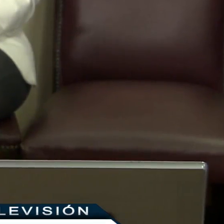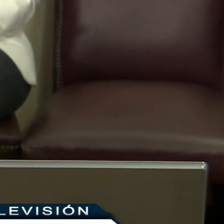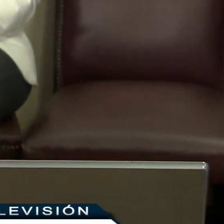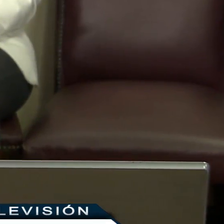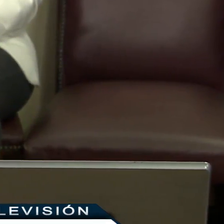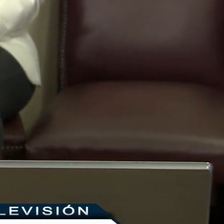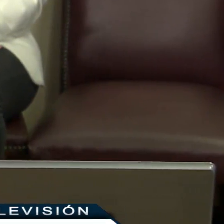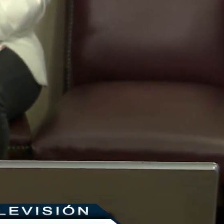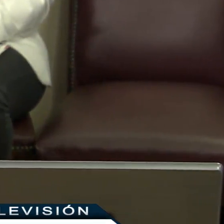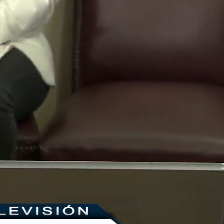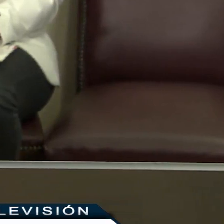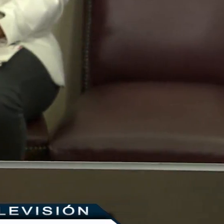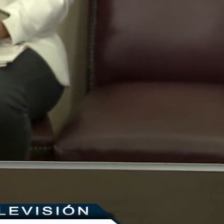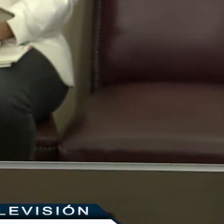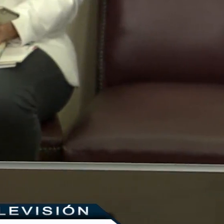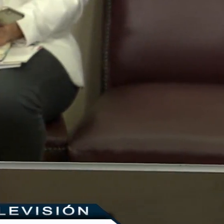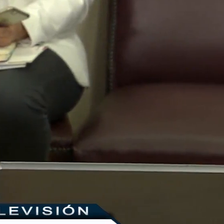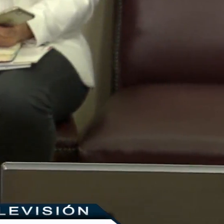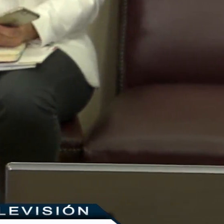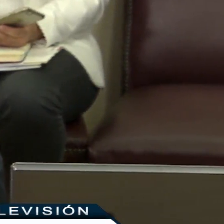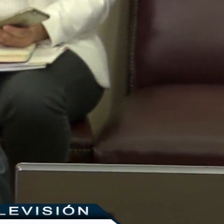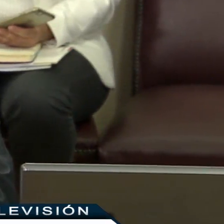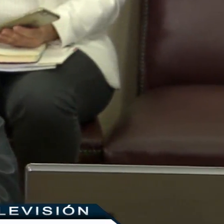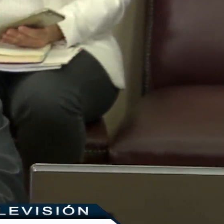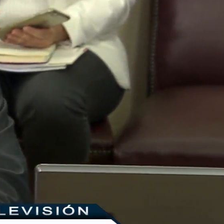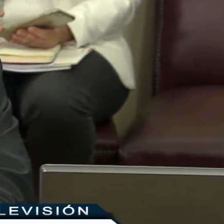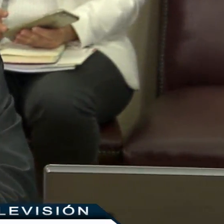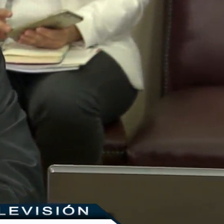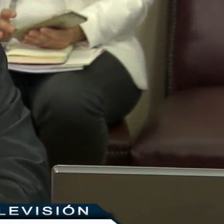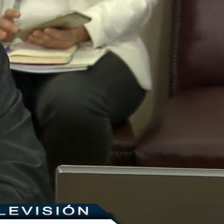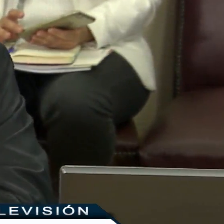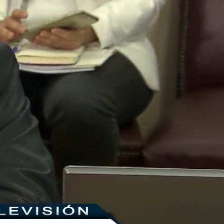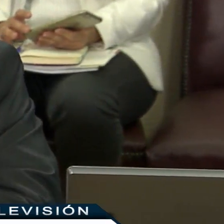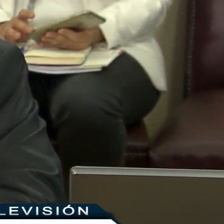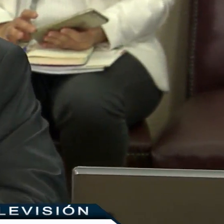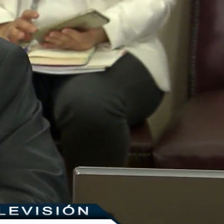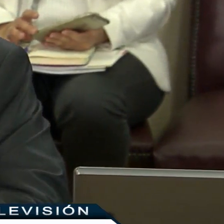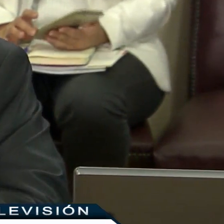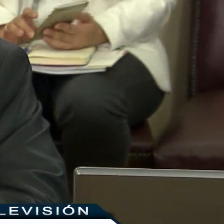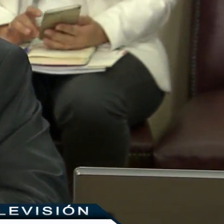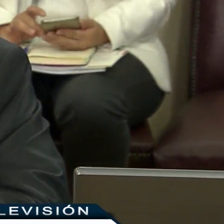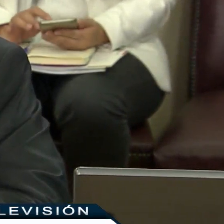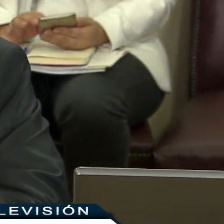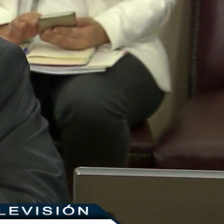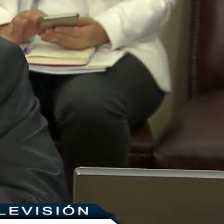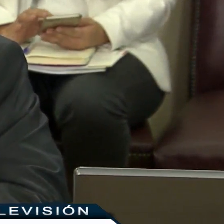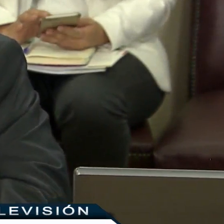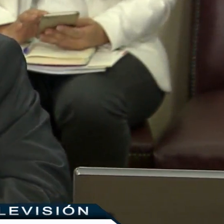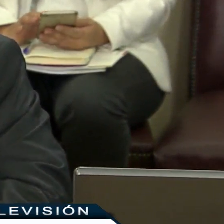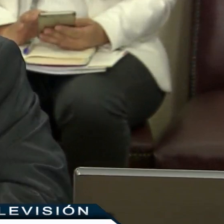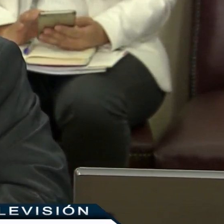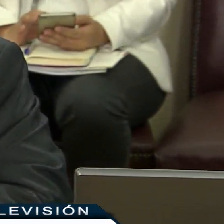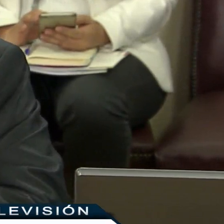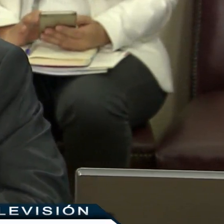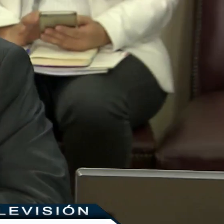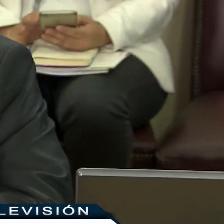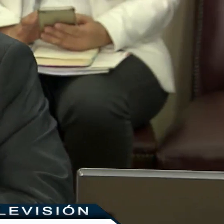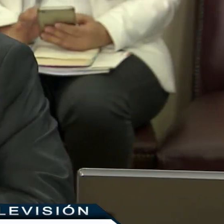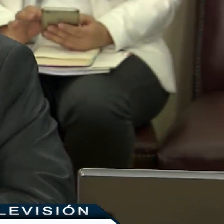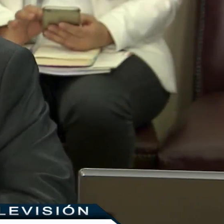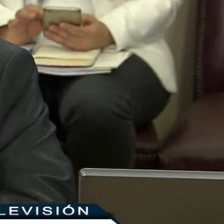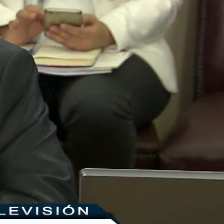eh diputado regala en resumen deca asignar responsabilidad